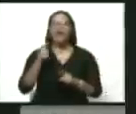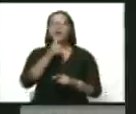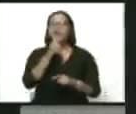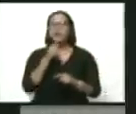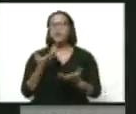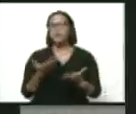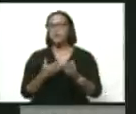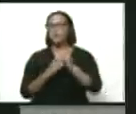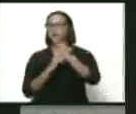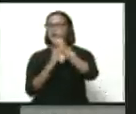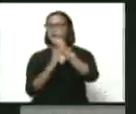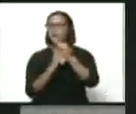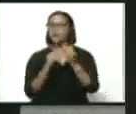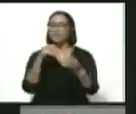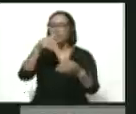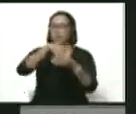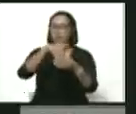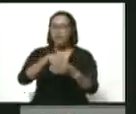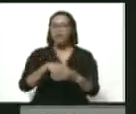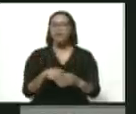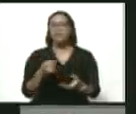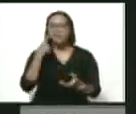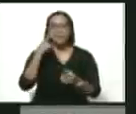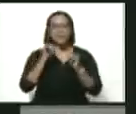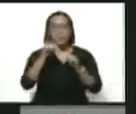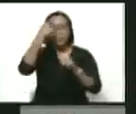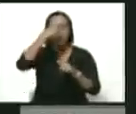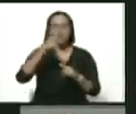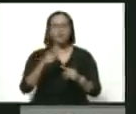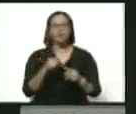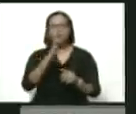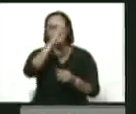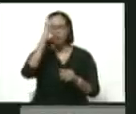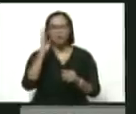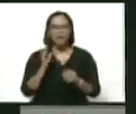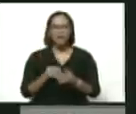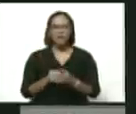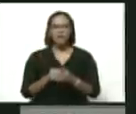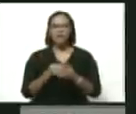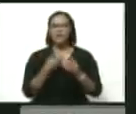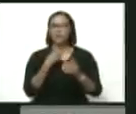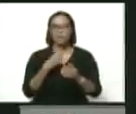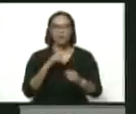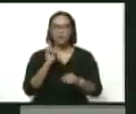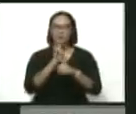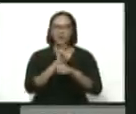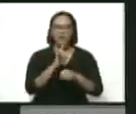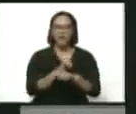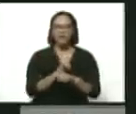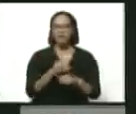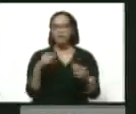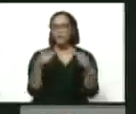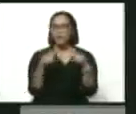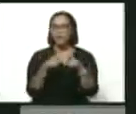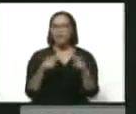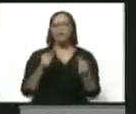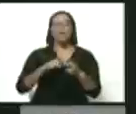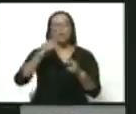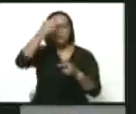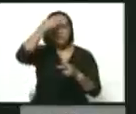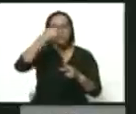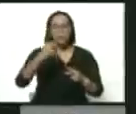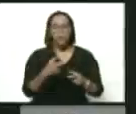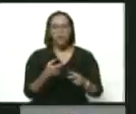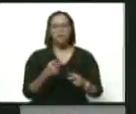¿verdad? Y que ese mismo pueblo, si ve que Diosdado Cabello es delegado pero no asiste a las plenarias, el pueblo exija que pongan a alguien